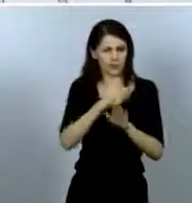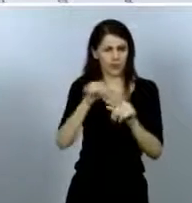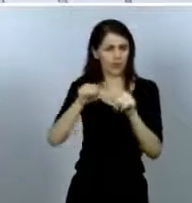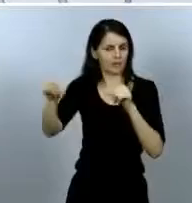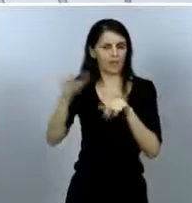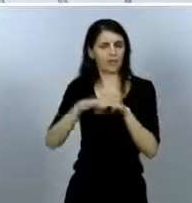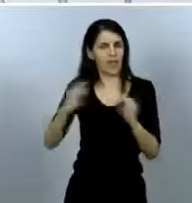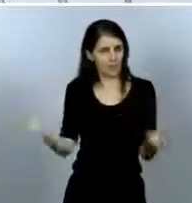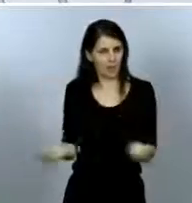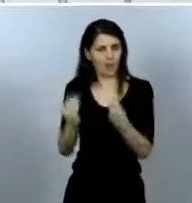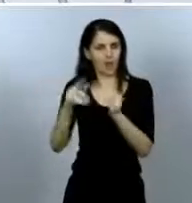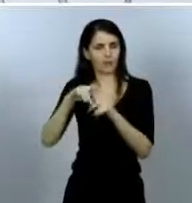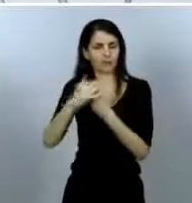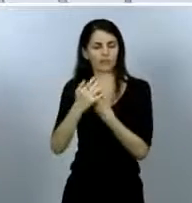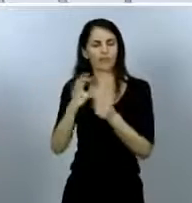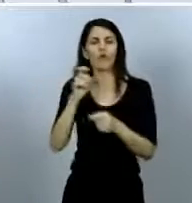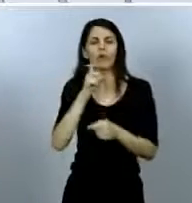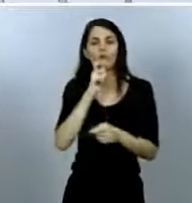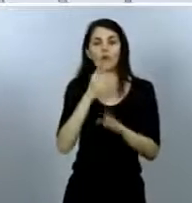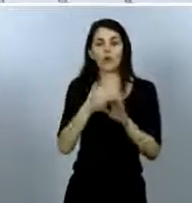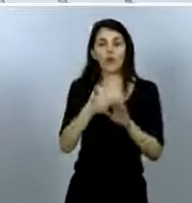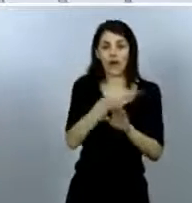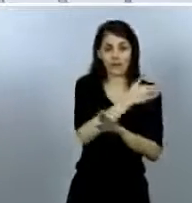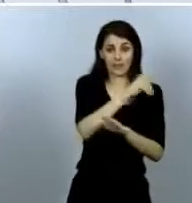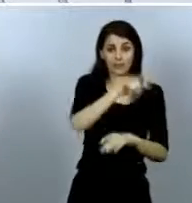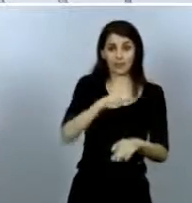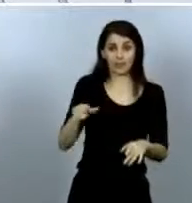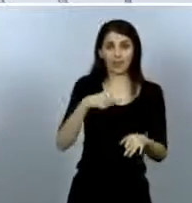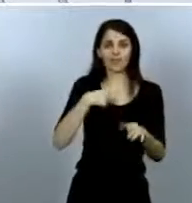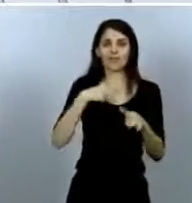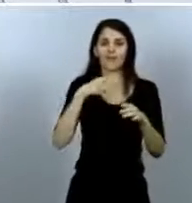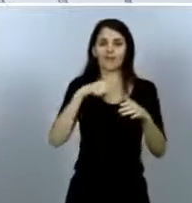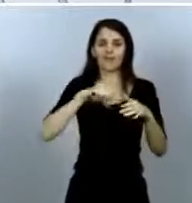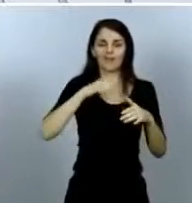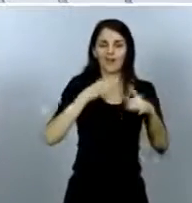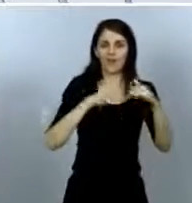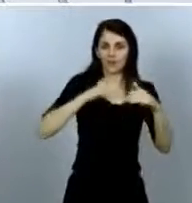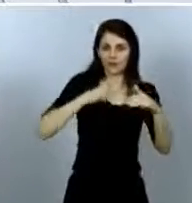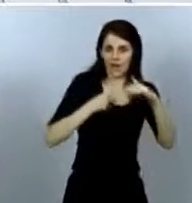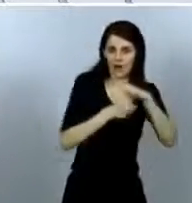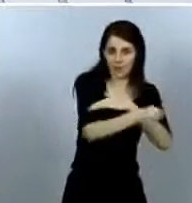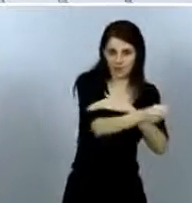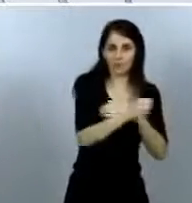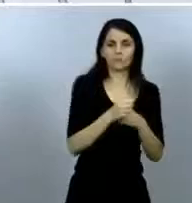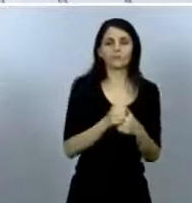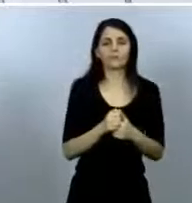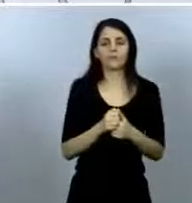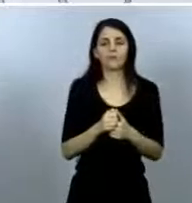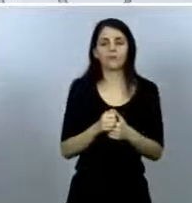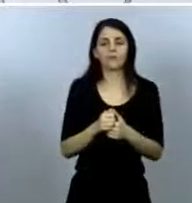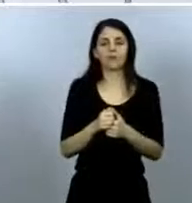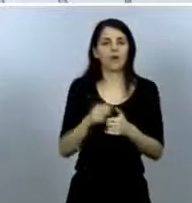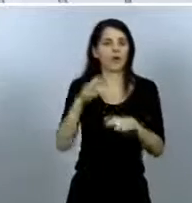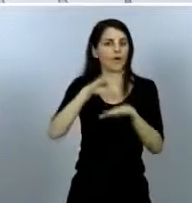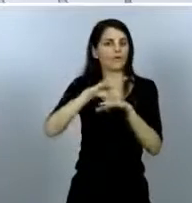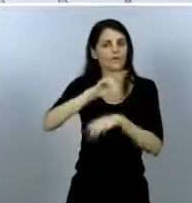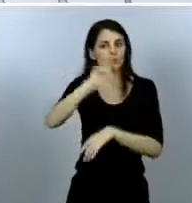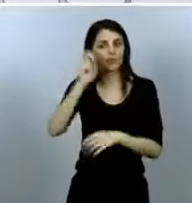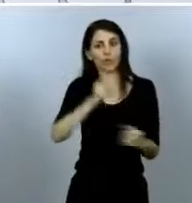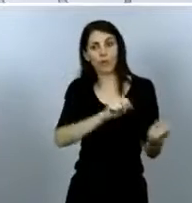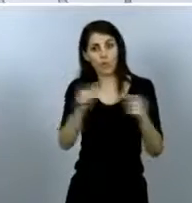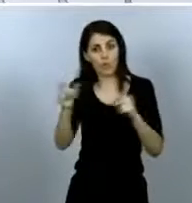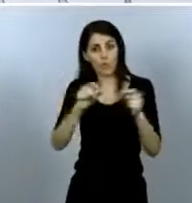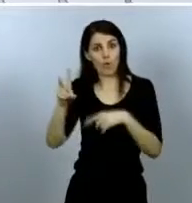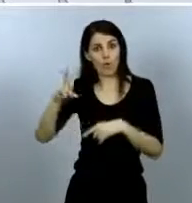pacientes que habían sido ingresados pacientes que habían sido alomejor trasladados a la uci y que llevaban tiempo